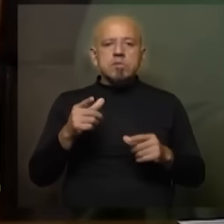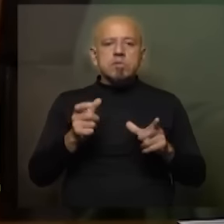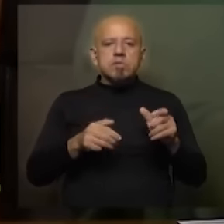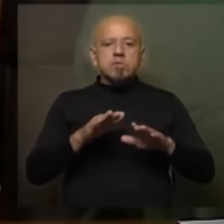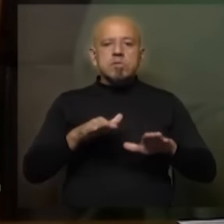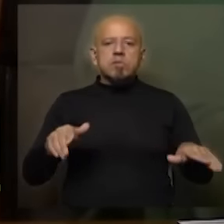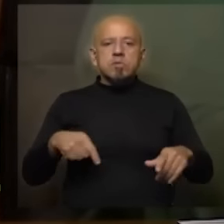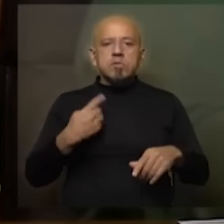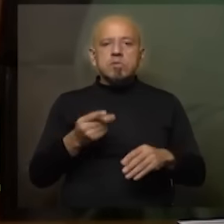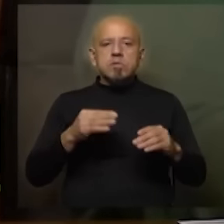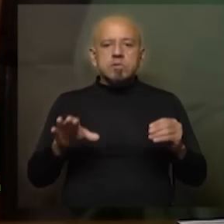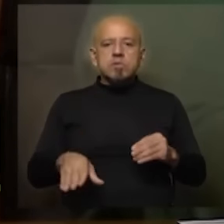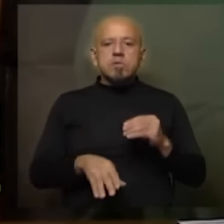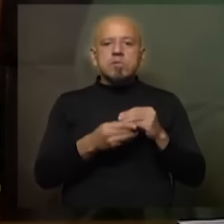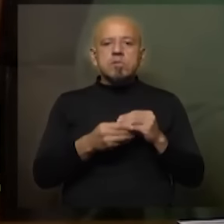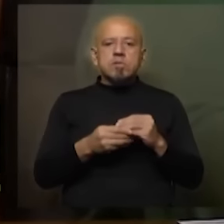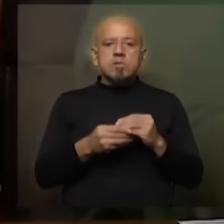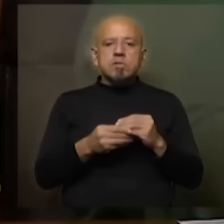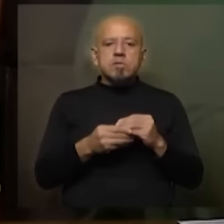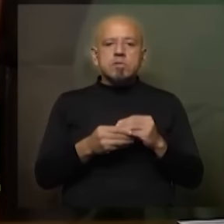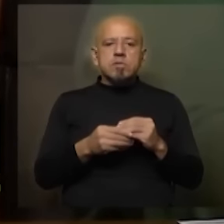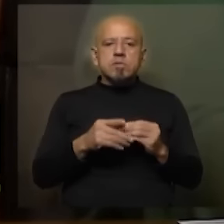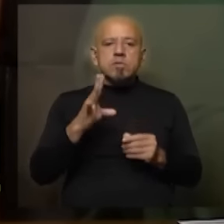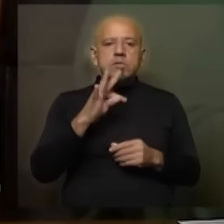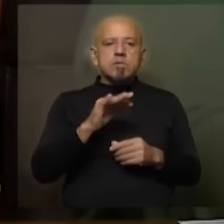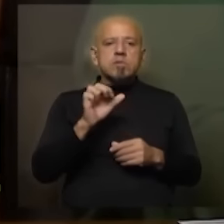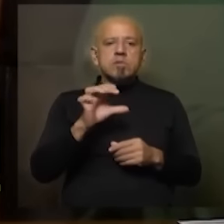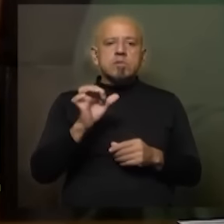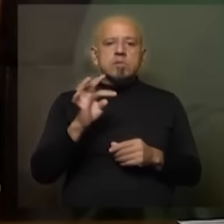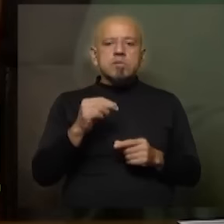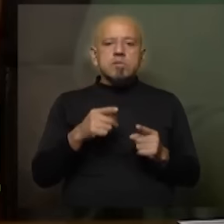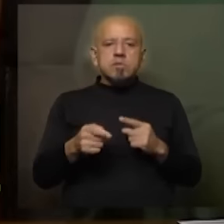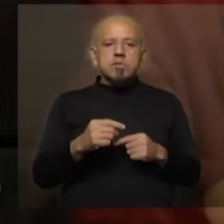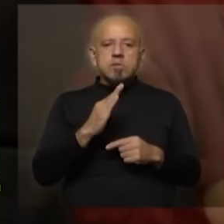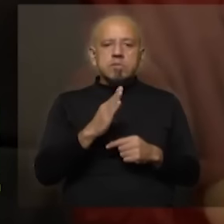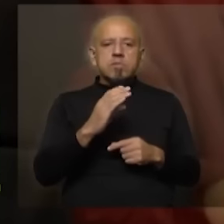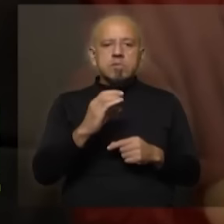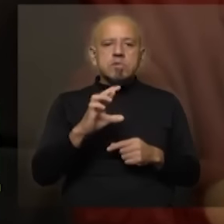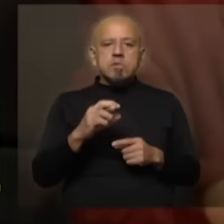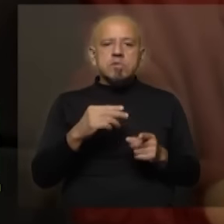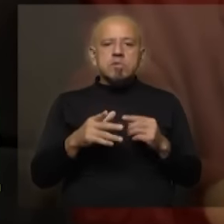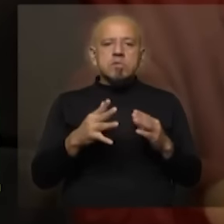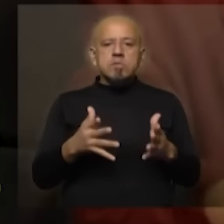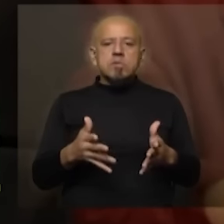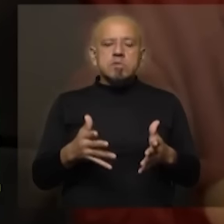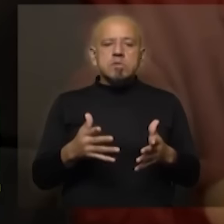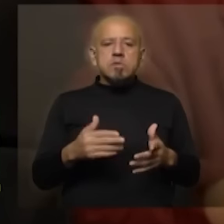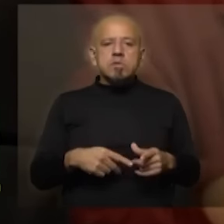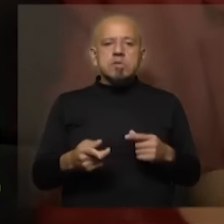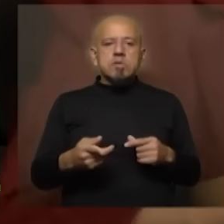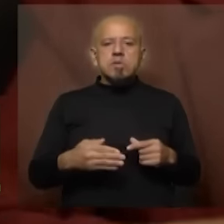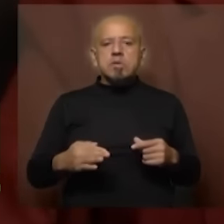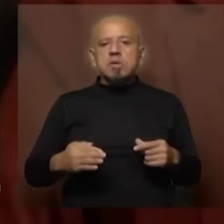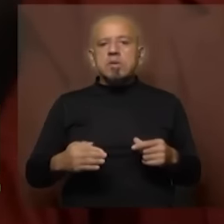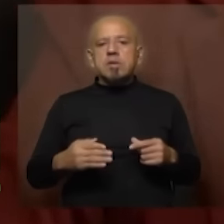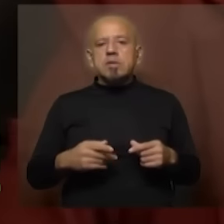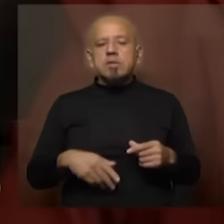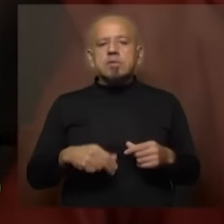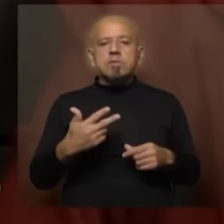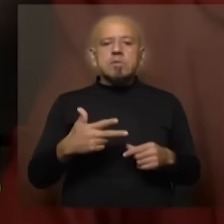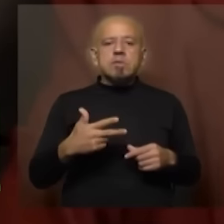Otra incorporación es el test a través de PCR para la detección de la hepatitis C, que se incorpora